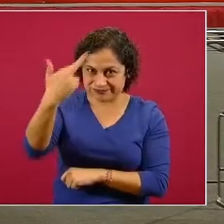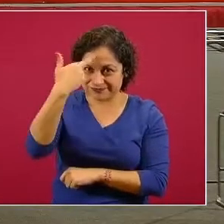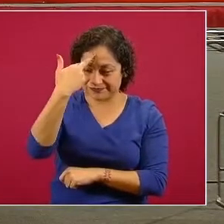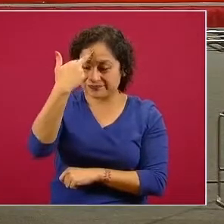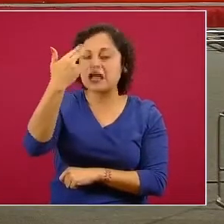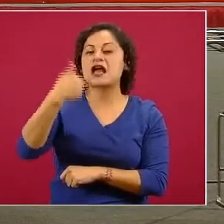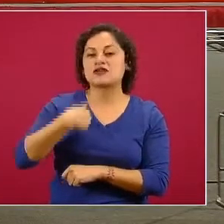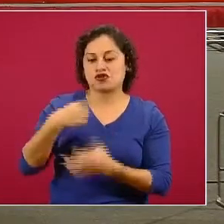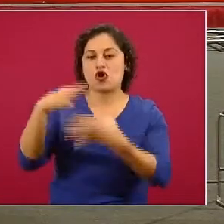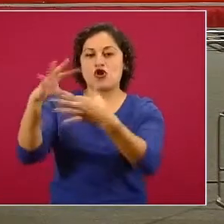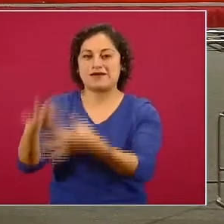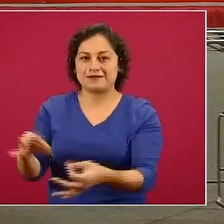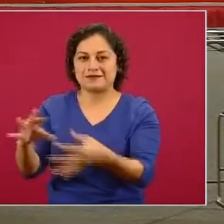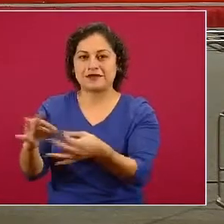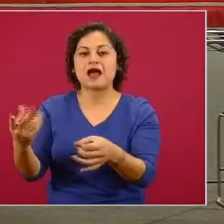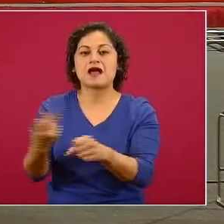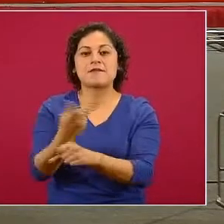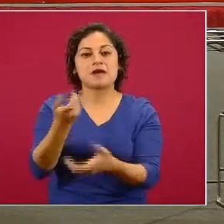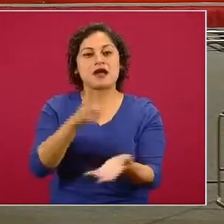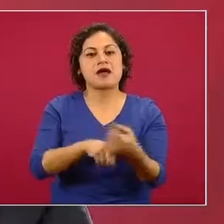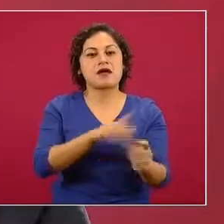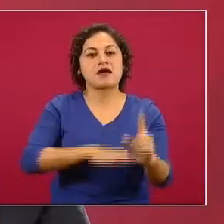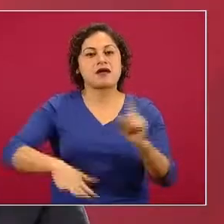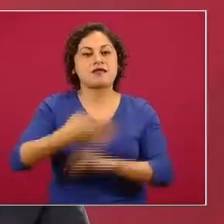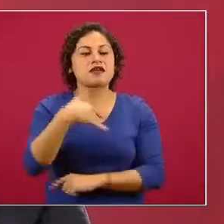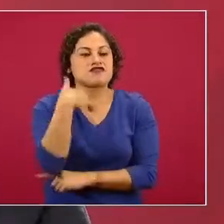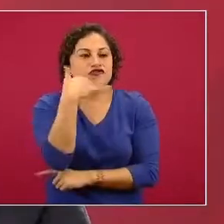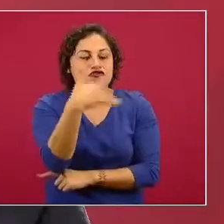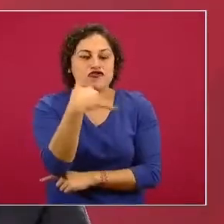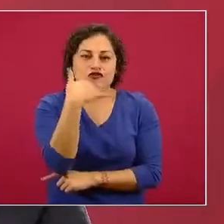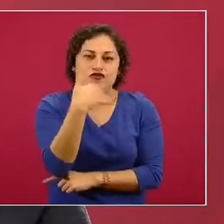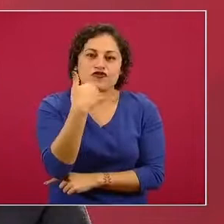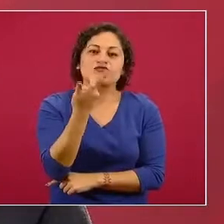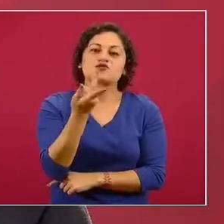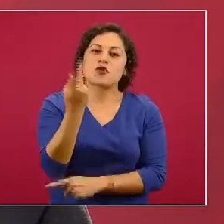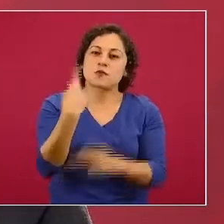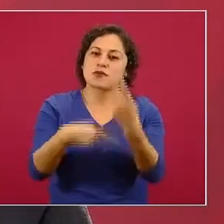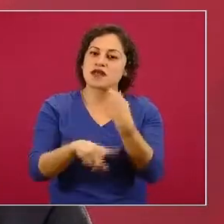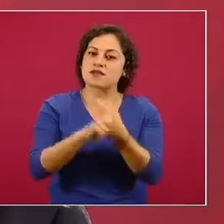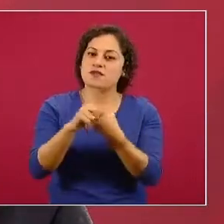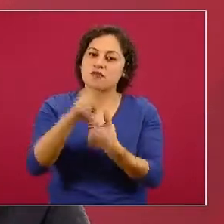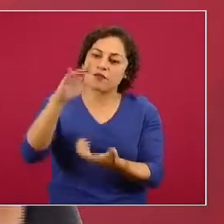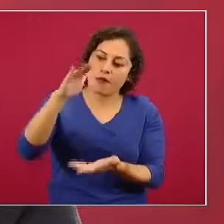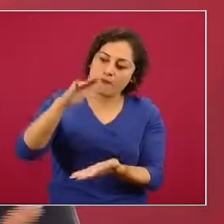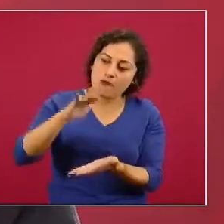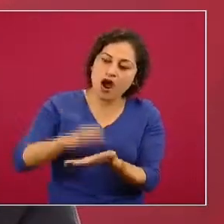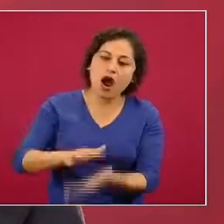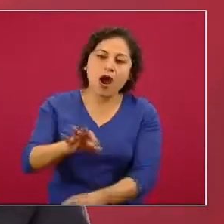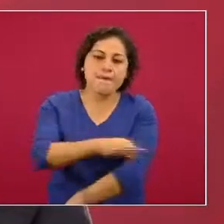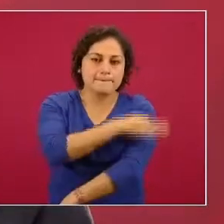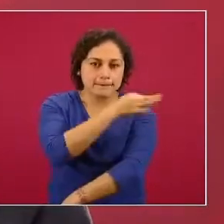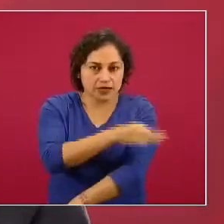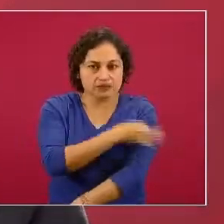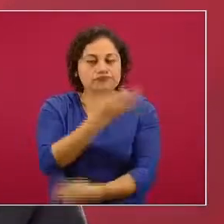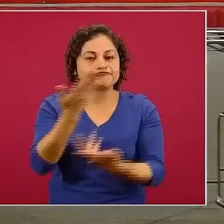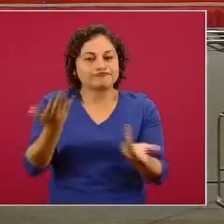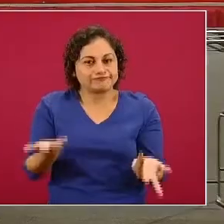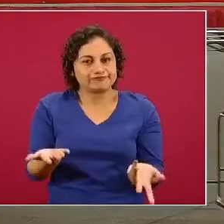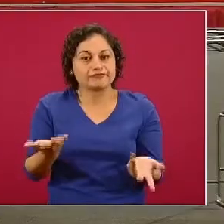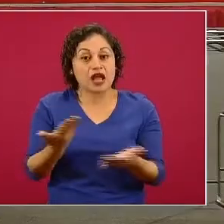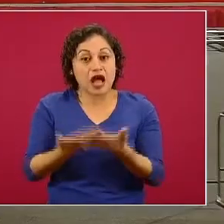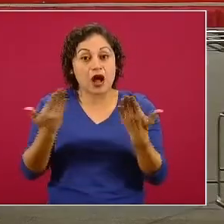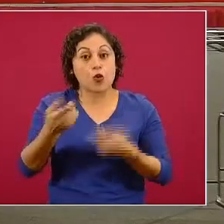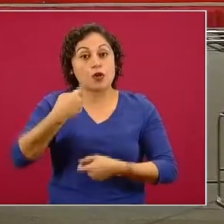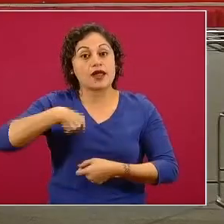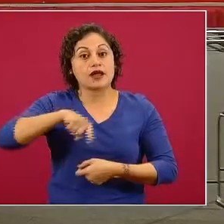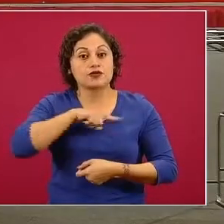sistemático en donde la corrupción erosionó la capacidad del Programa Nacional de Vacunación, y ahora estamos tratando de reconstruir sobre